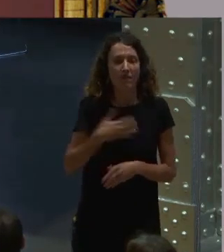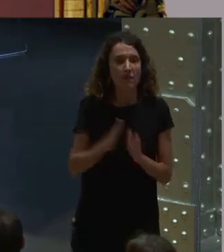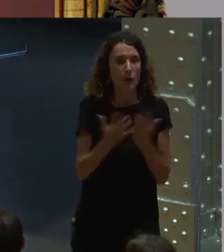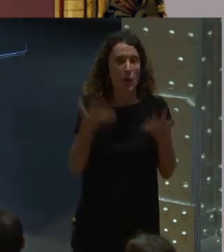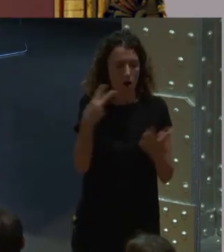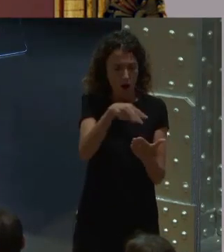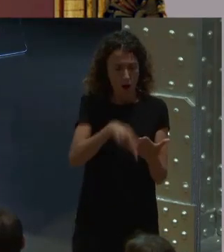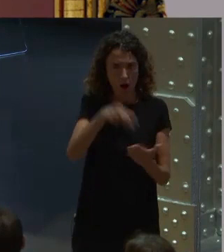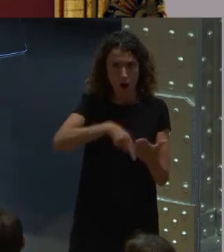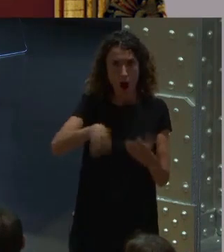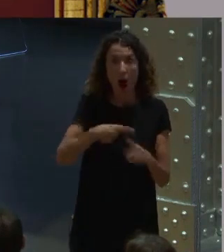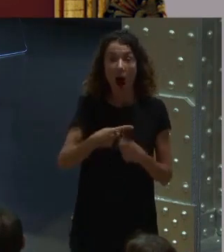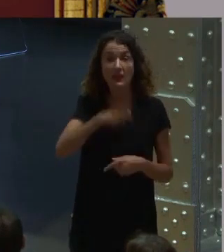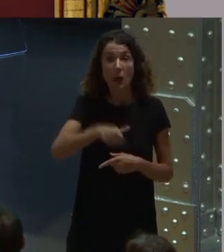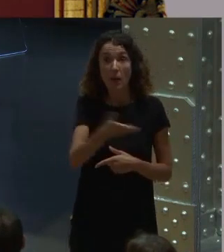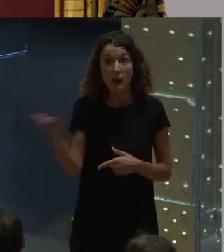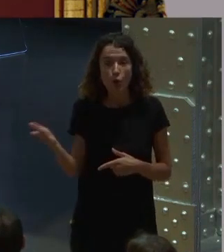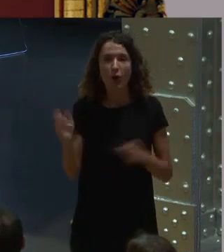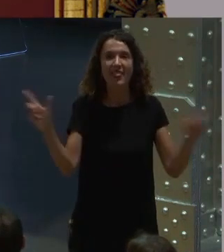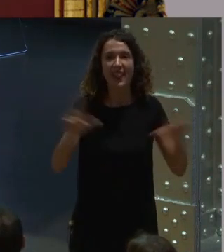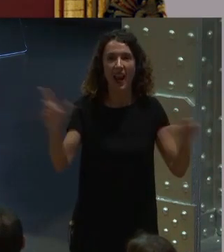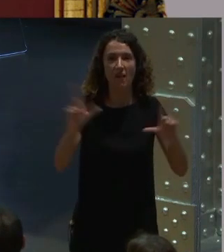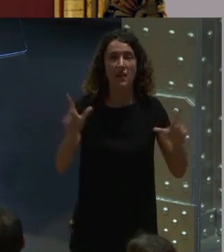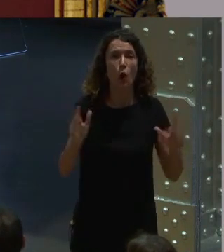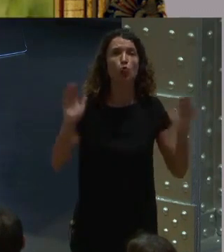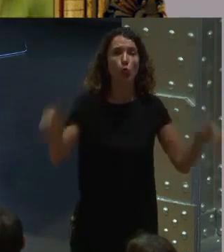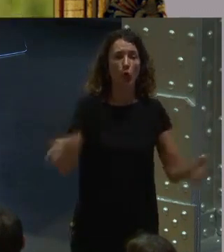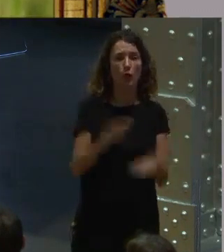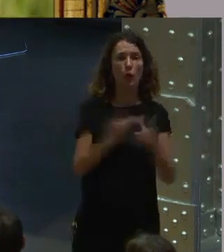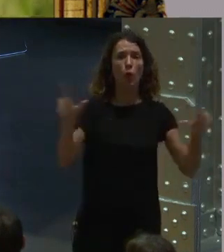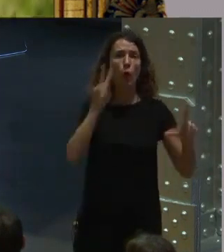de libros a los que encienden los televisores desde sus sofás.